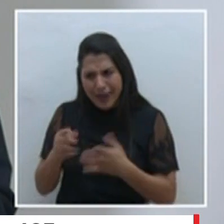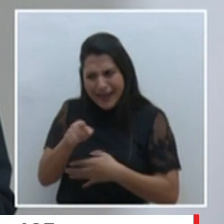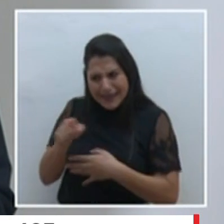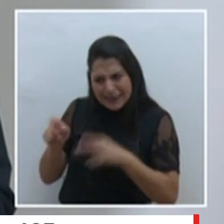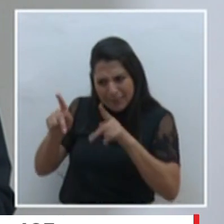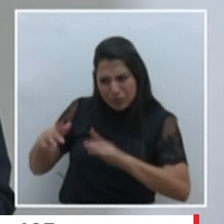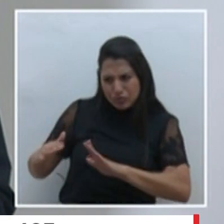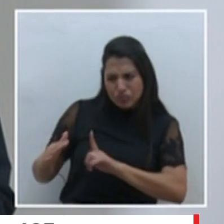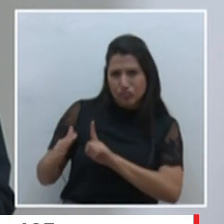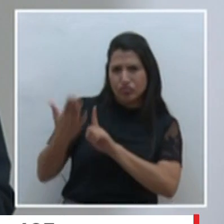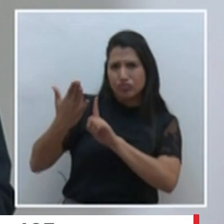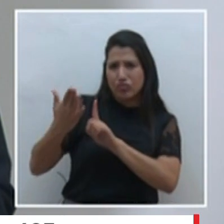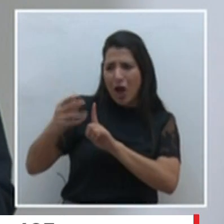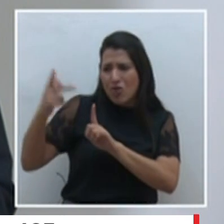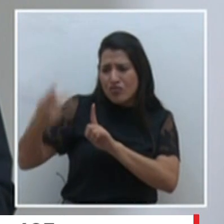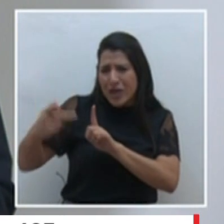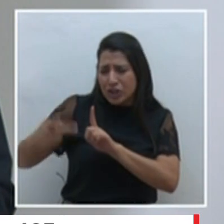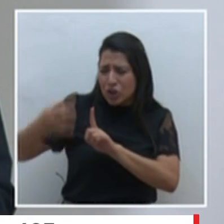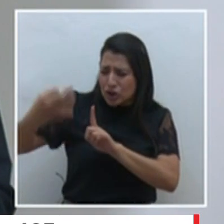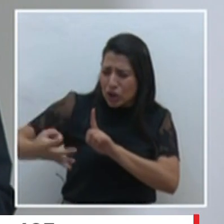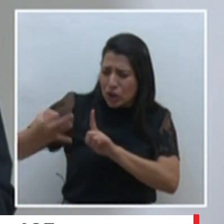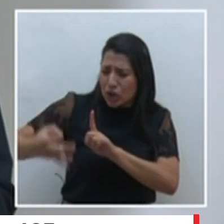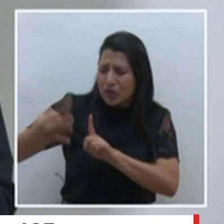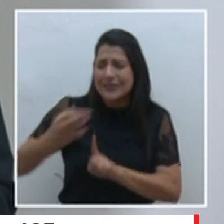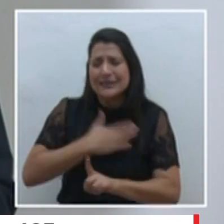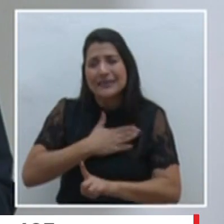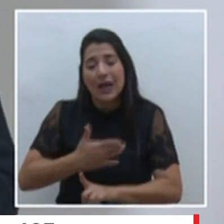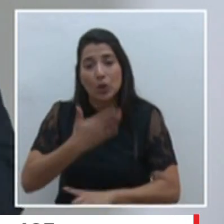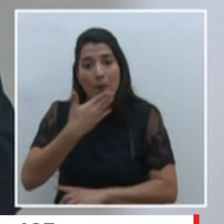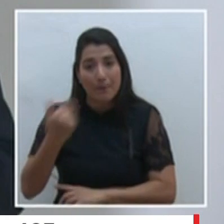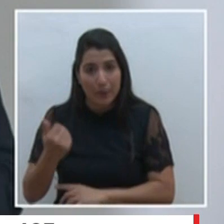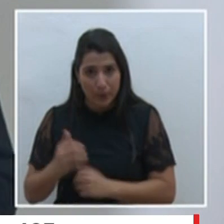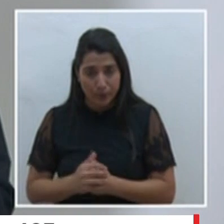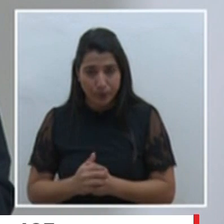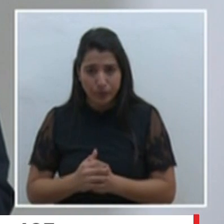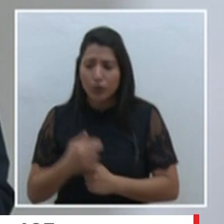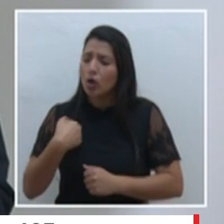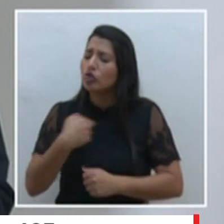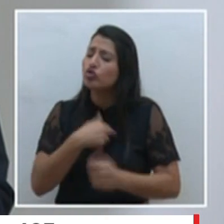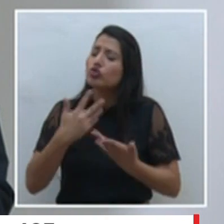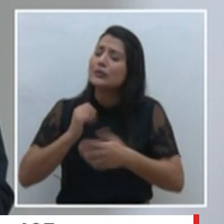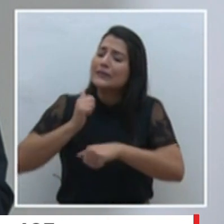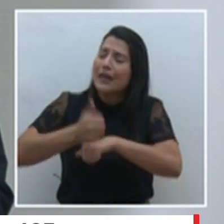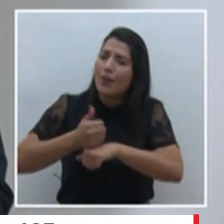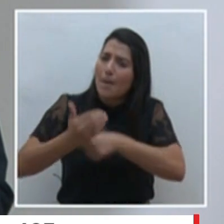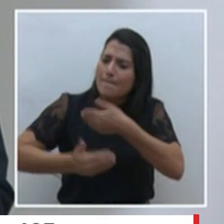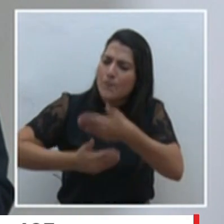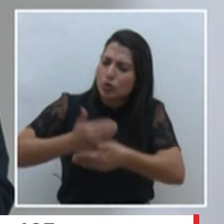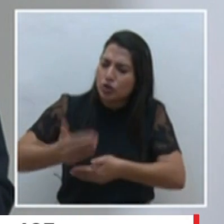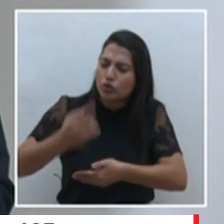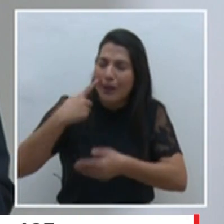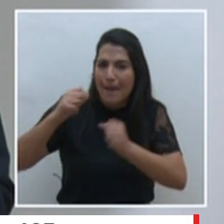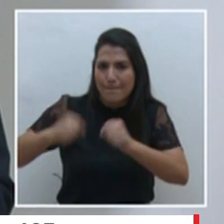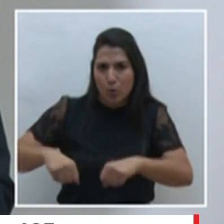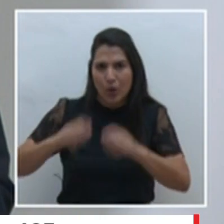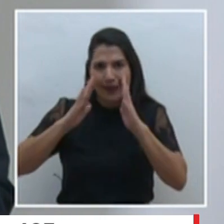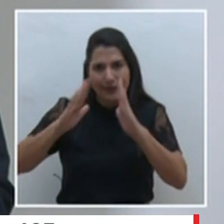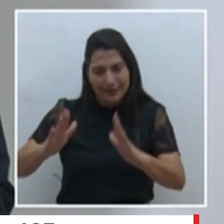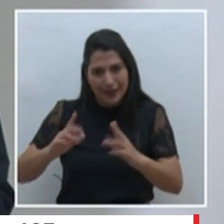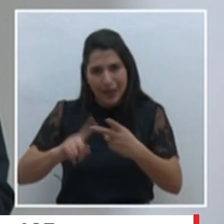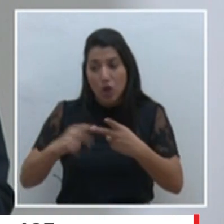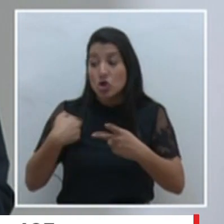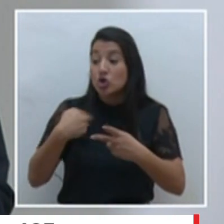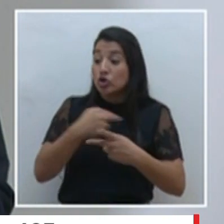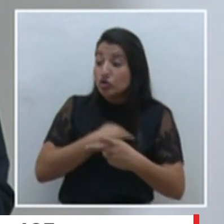exponiendo y están trabajando día a día dando lo mejor de sí. Hemos establecido protocolos de atención, hemos conseguido equipo